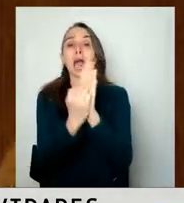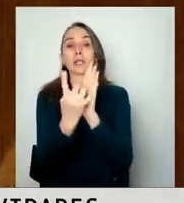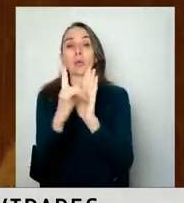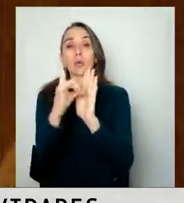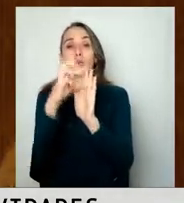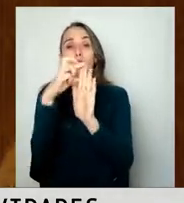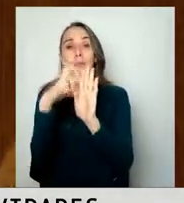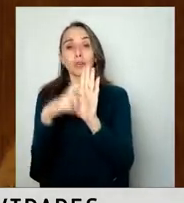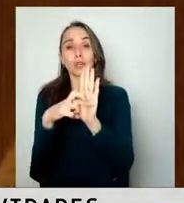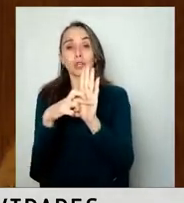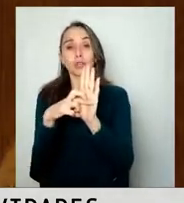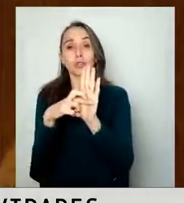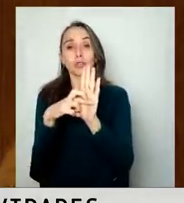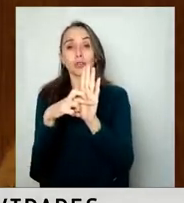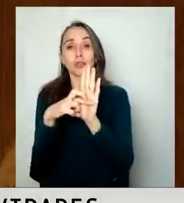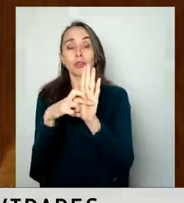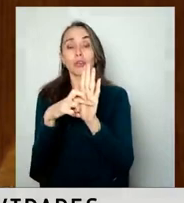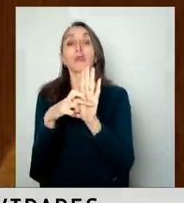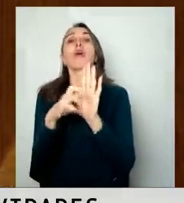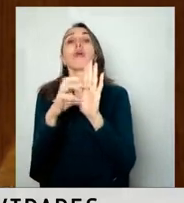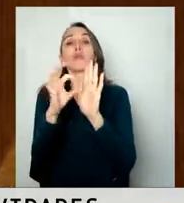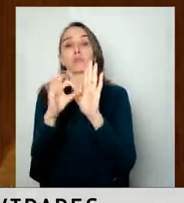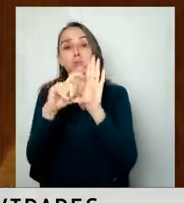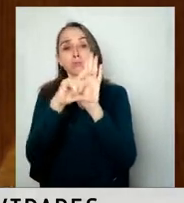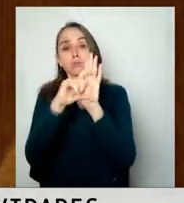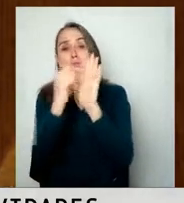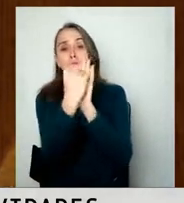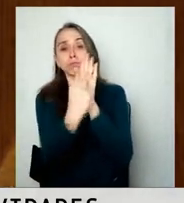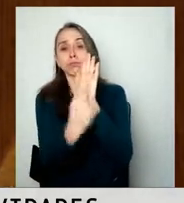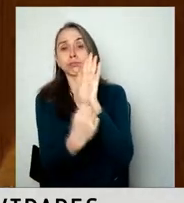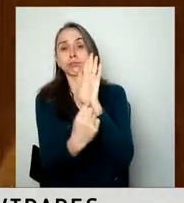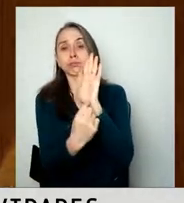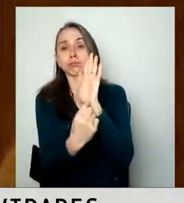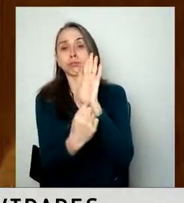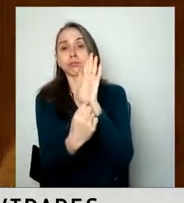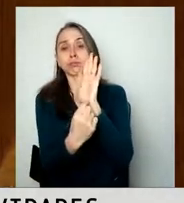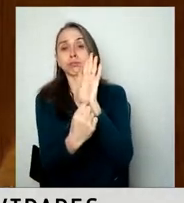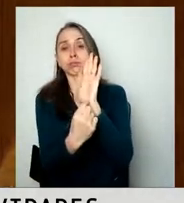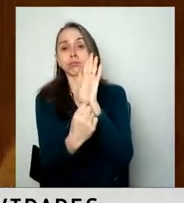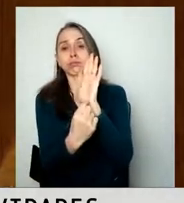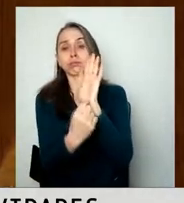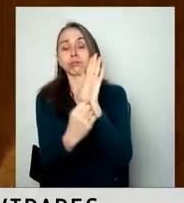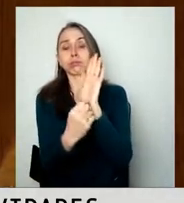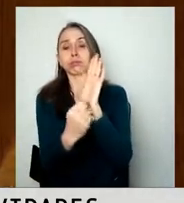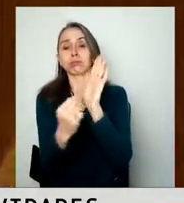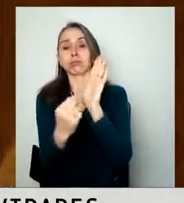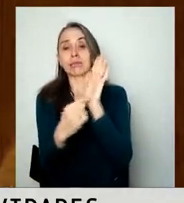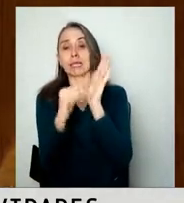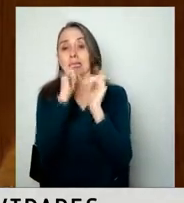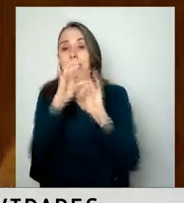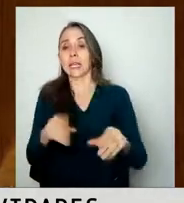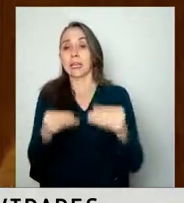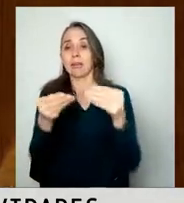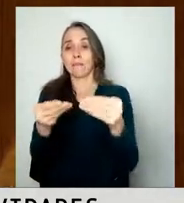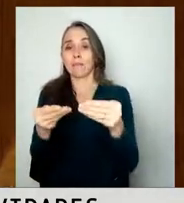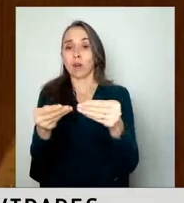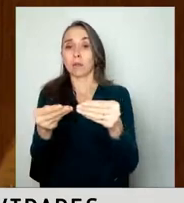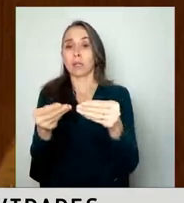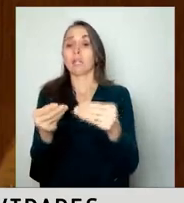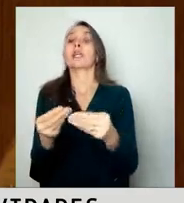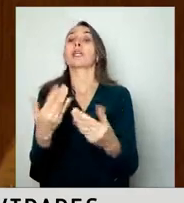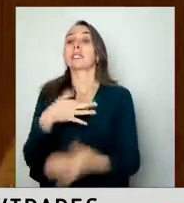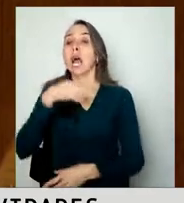acuerdo cuyo texto se contiene en el referido informe he dicho